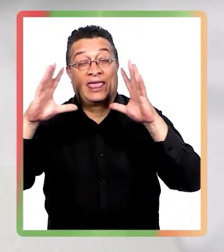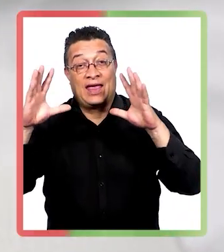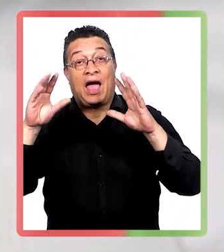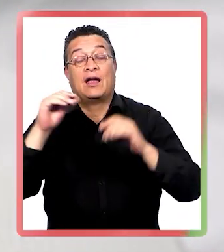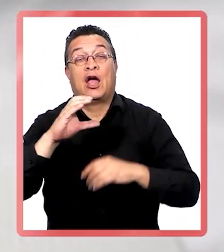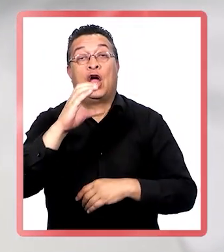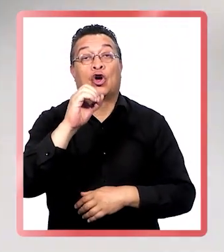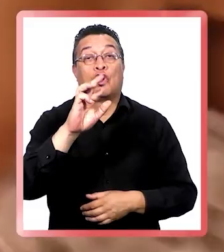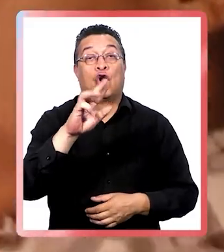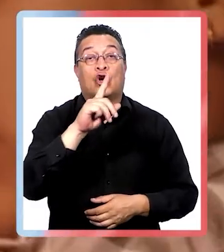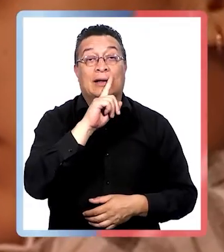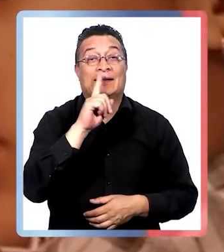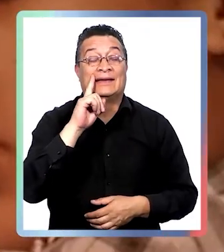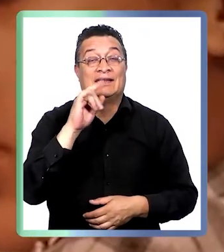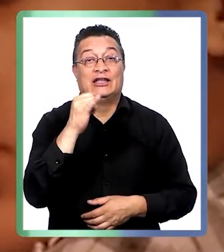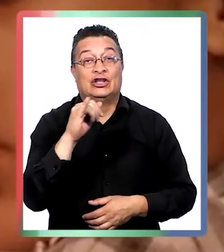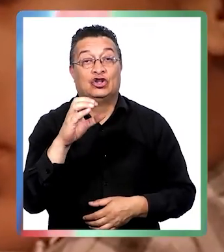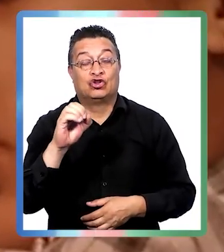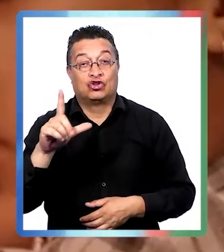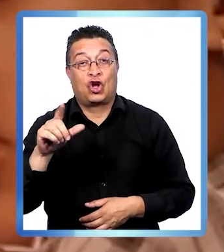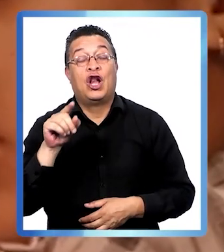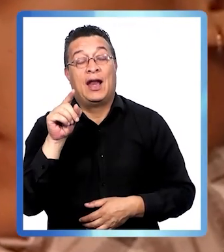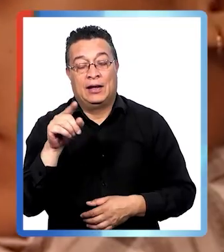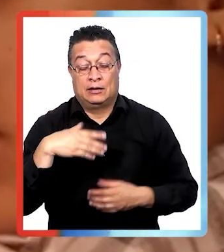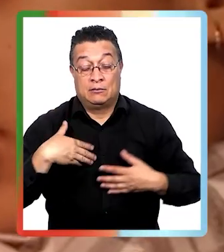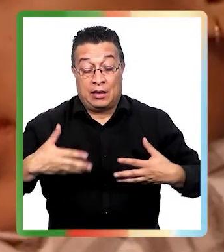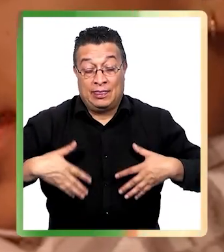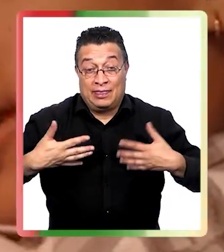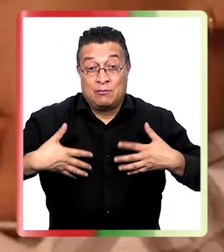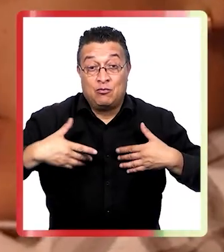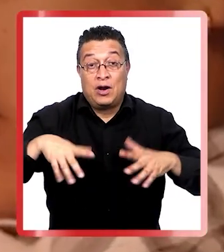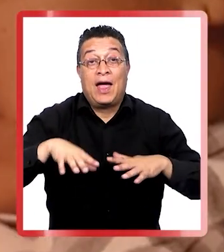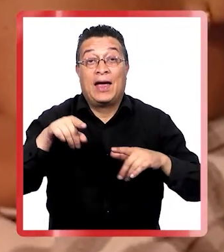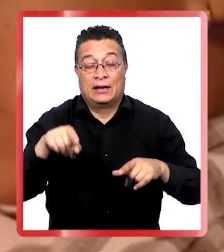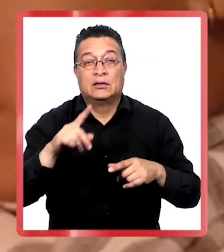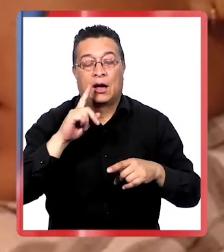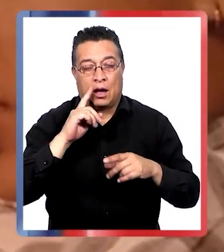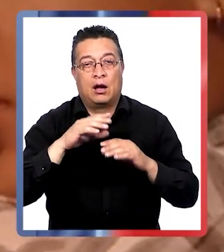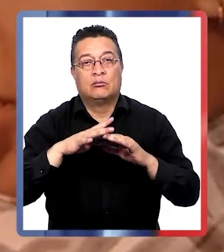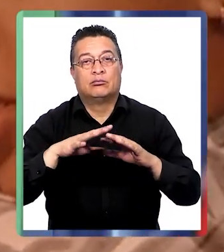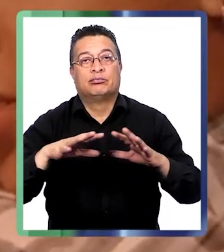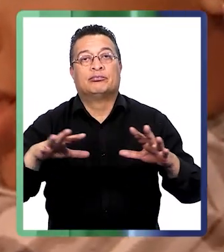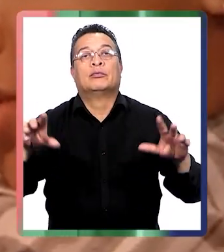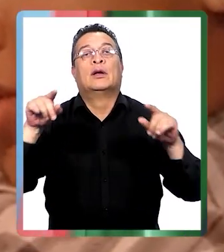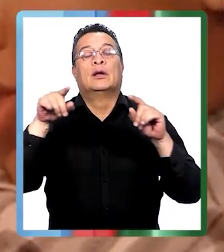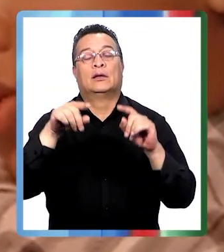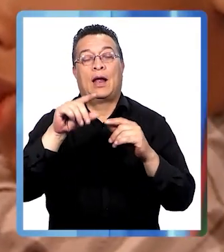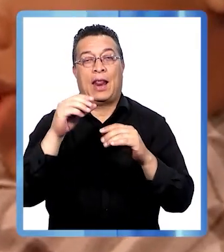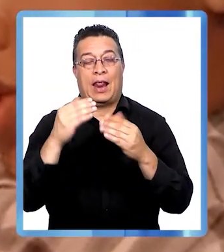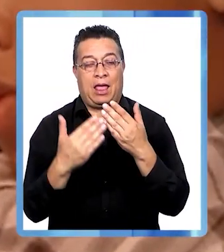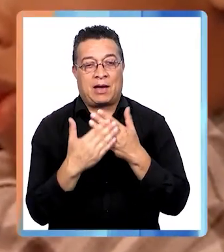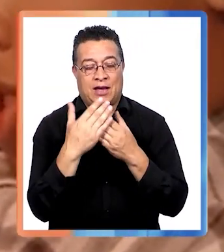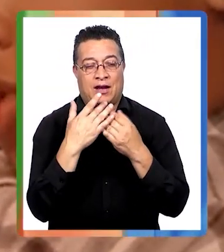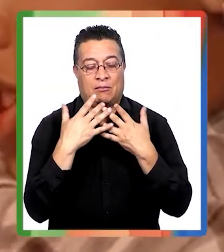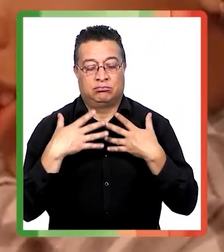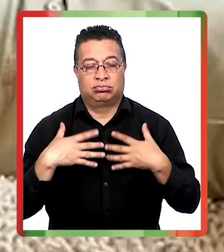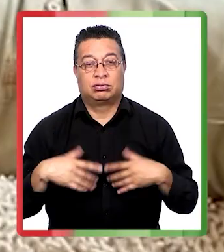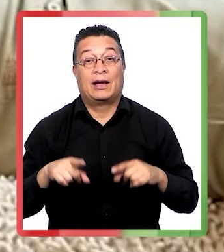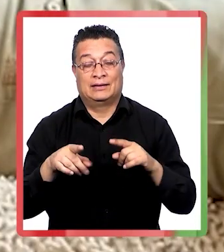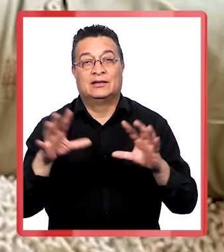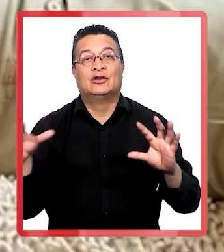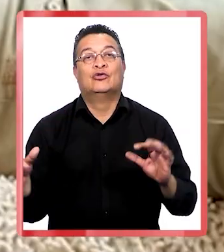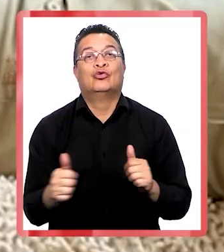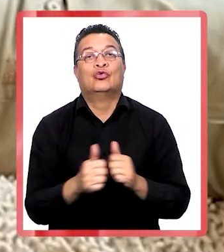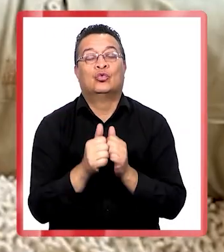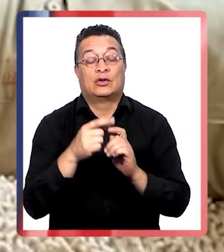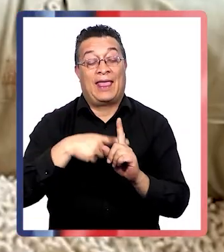también en el día, el cortisol, que es una hormona así como que nos estimula, empieza a secretarse ya en las primeras horas de la mañana y todas